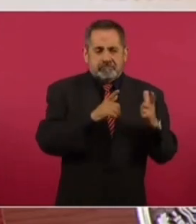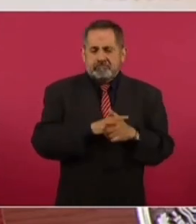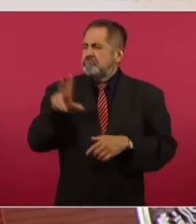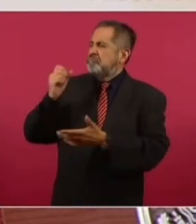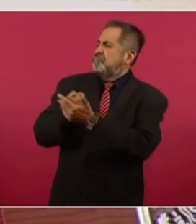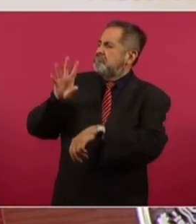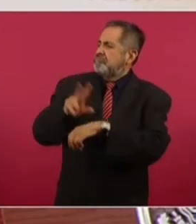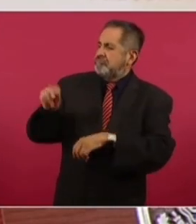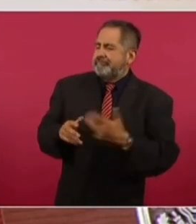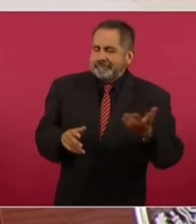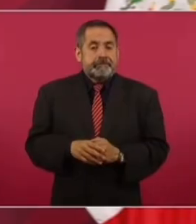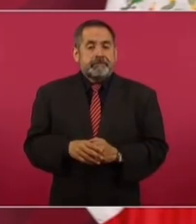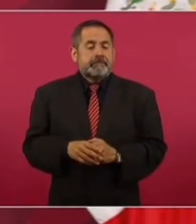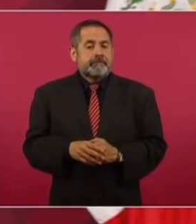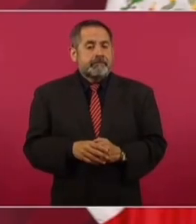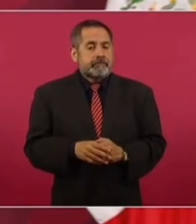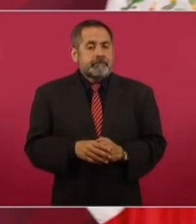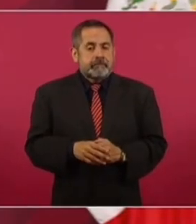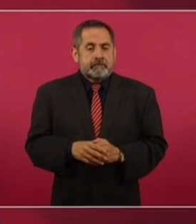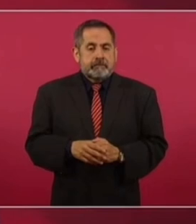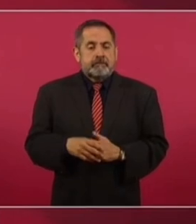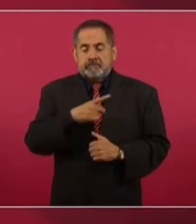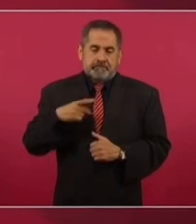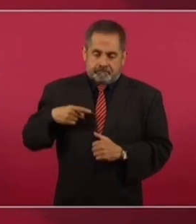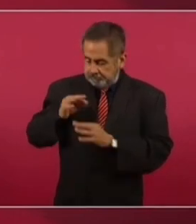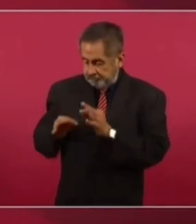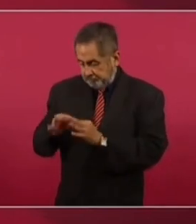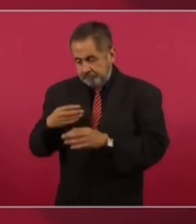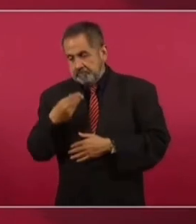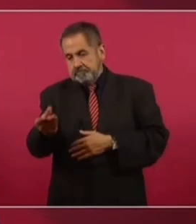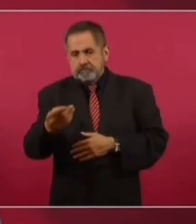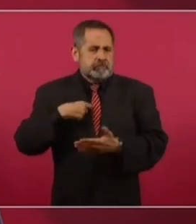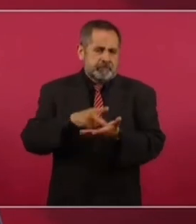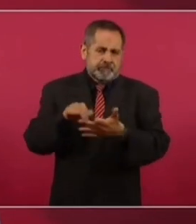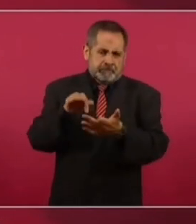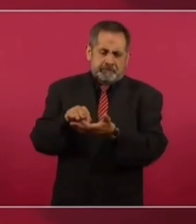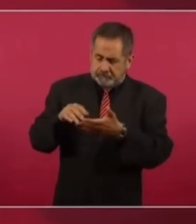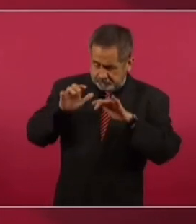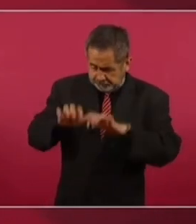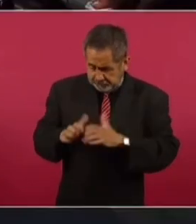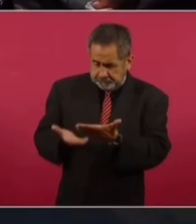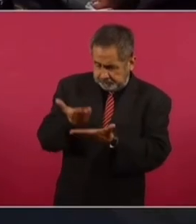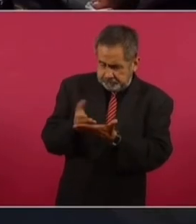aprobar. Pero yo tengo que enviarla. Y así voy a seguir enviando.